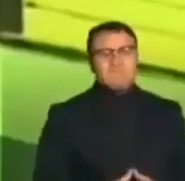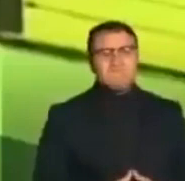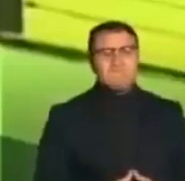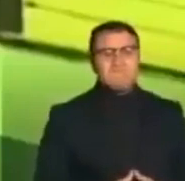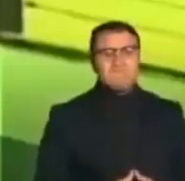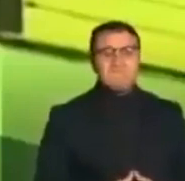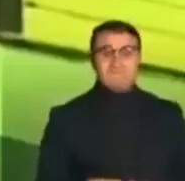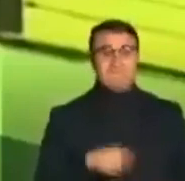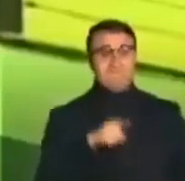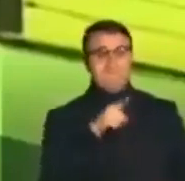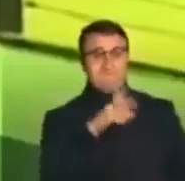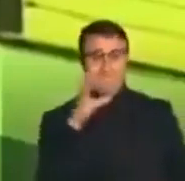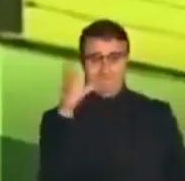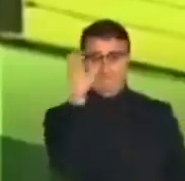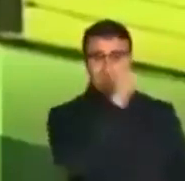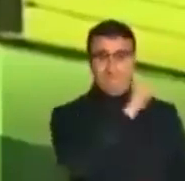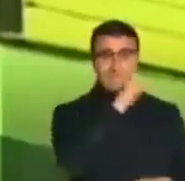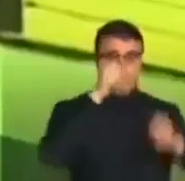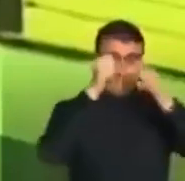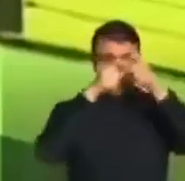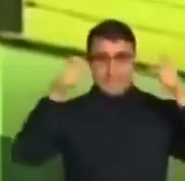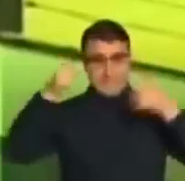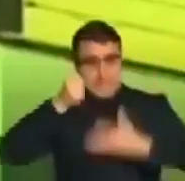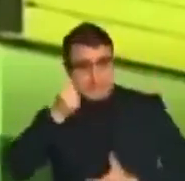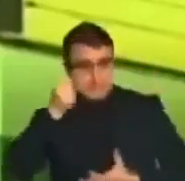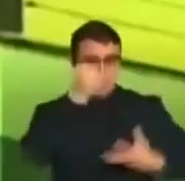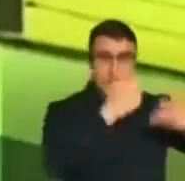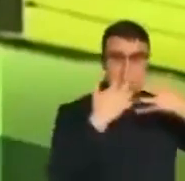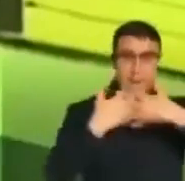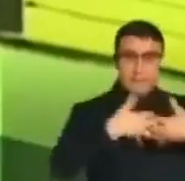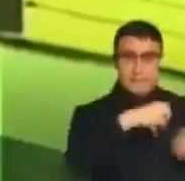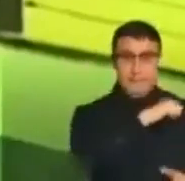precisamente por esa enorme transferencia de recursos